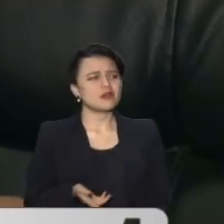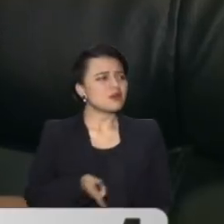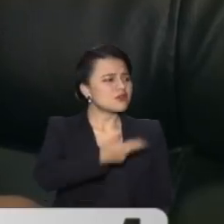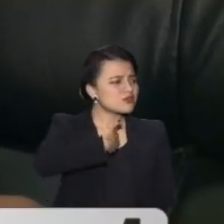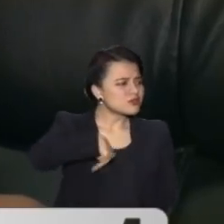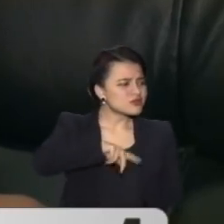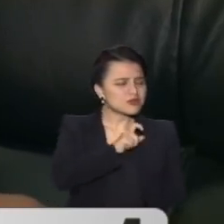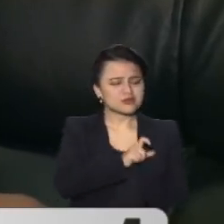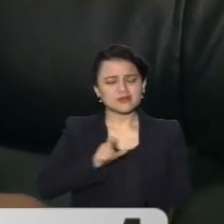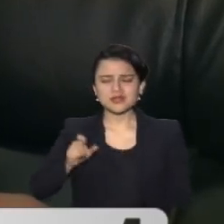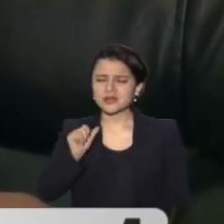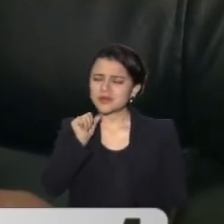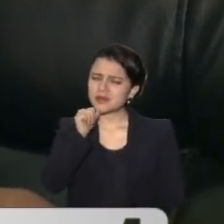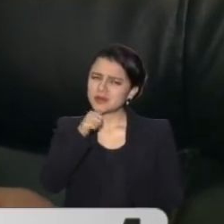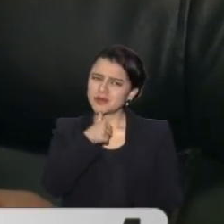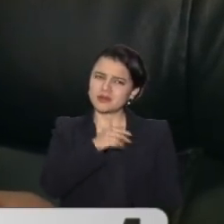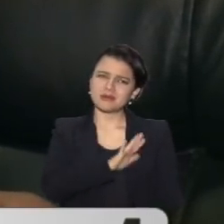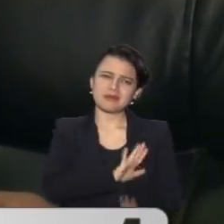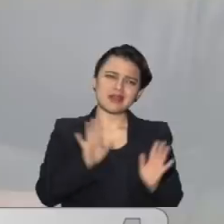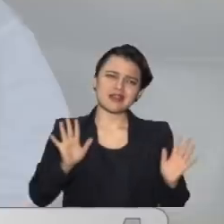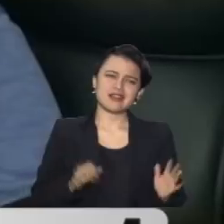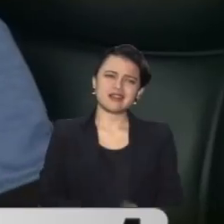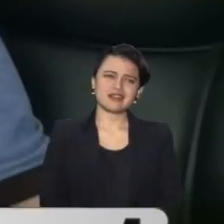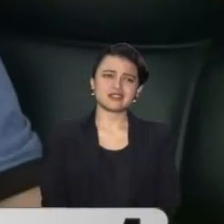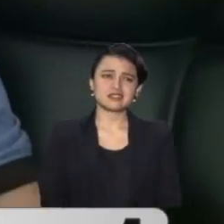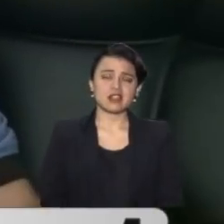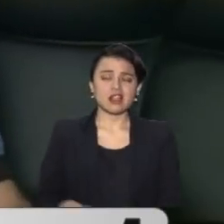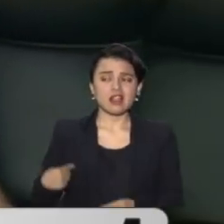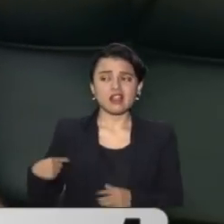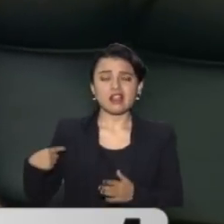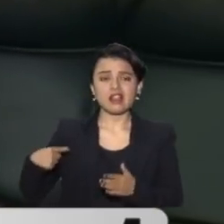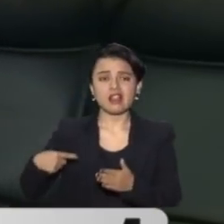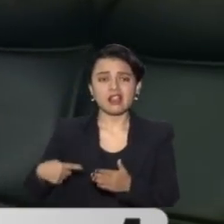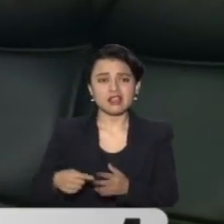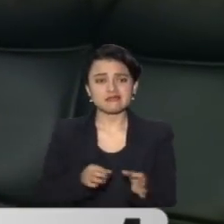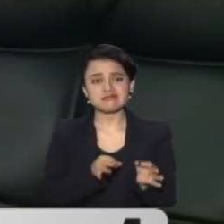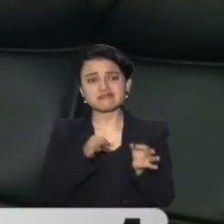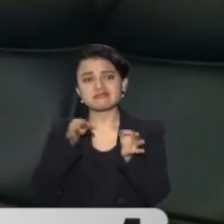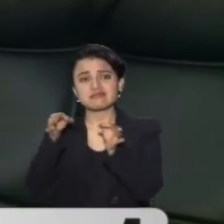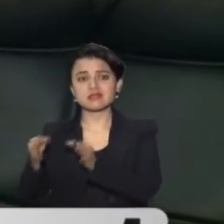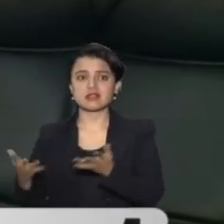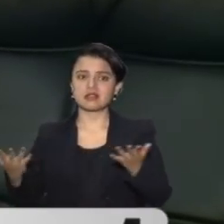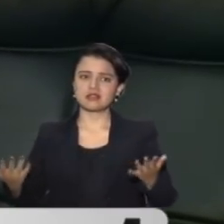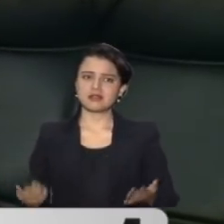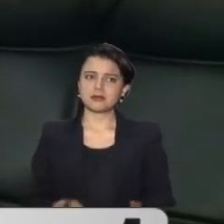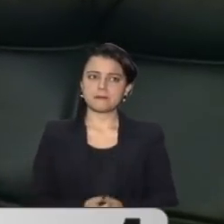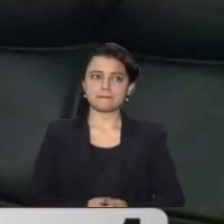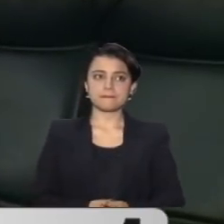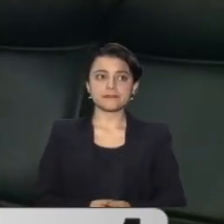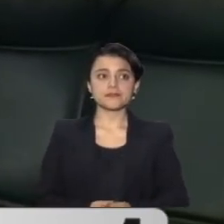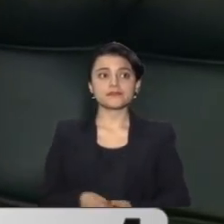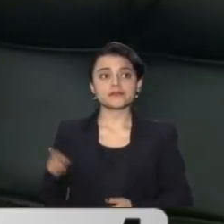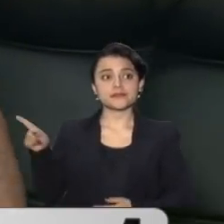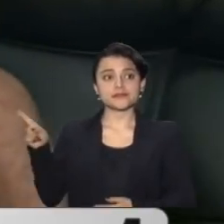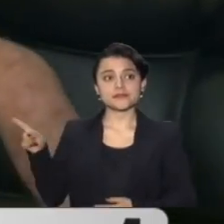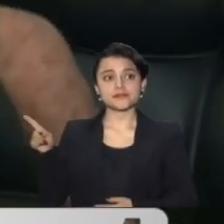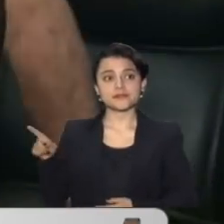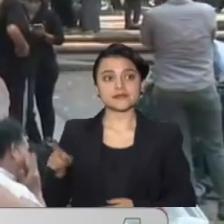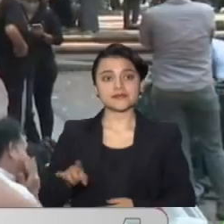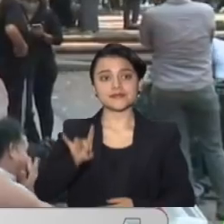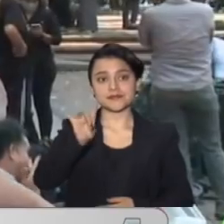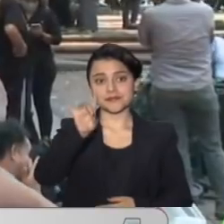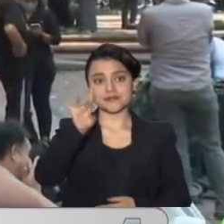que solicitamos una eutanasia. Por su parte, la defensa de Víctor aseguró que hay 15 días para realizar el